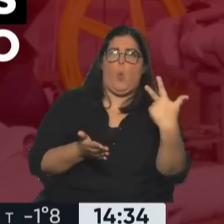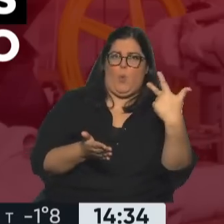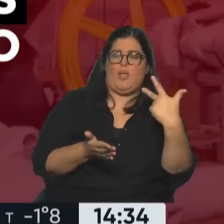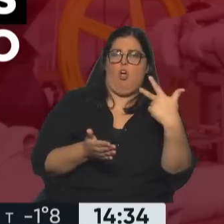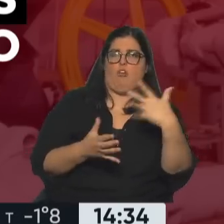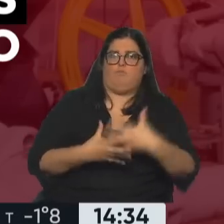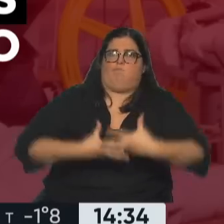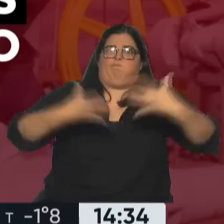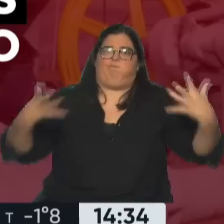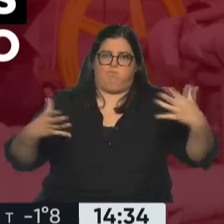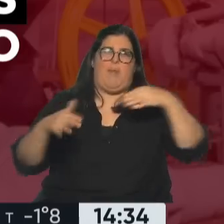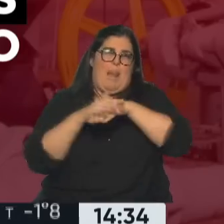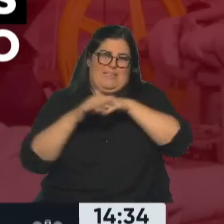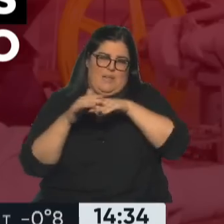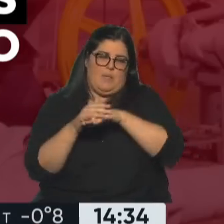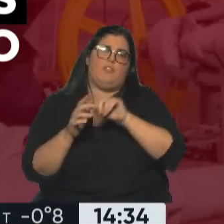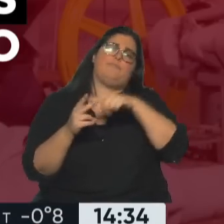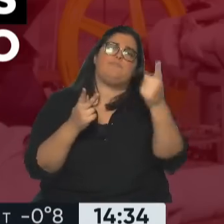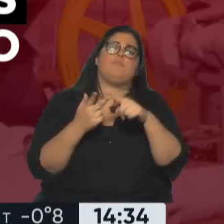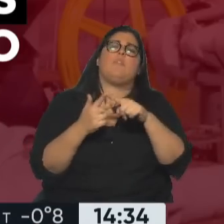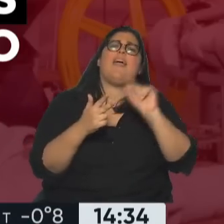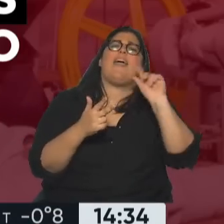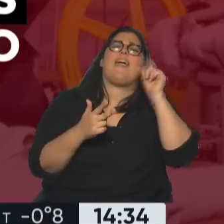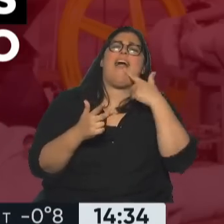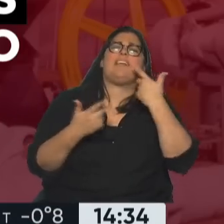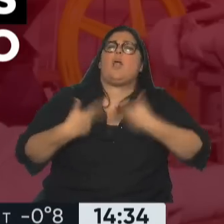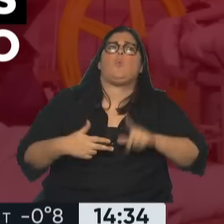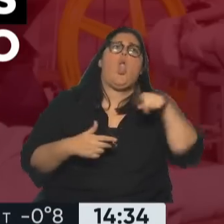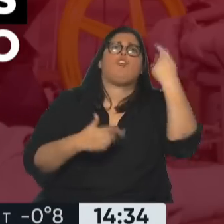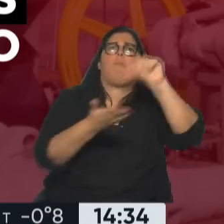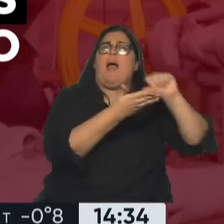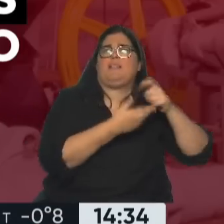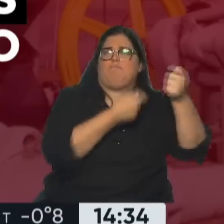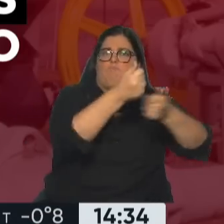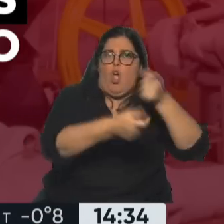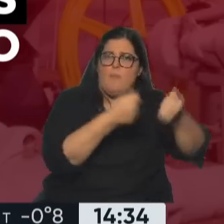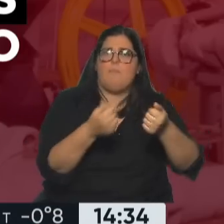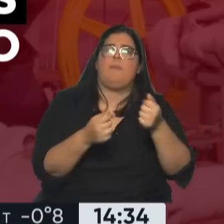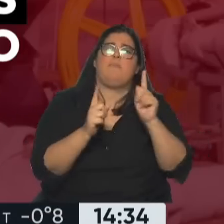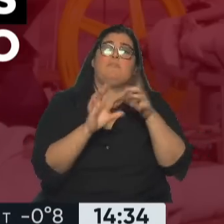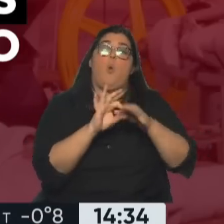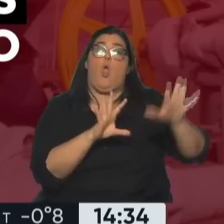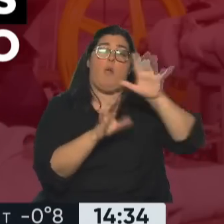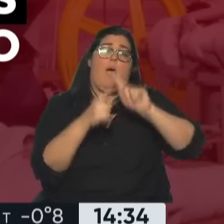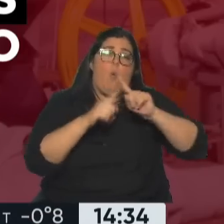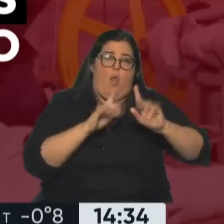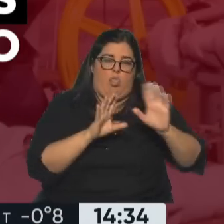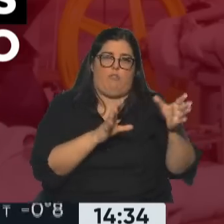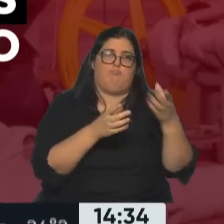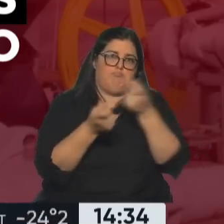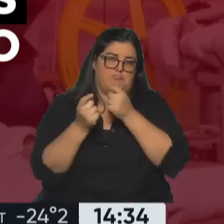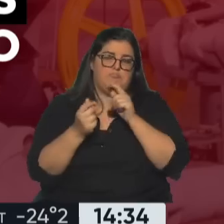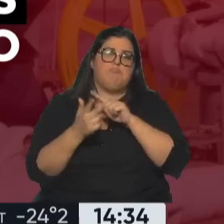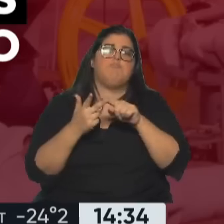de almacenamiento. Compra de gas natural adicional en mercados mundiales en coordinación con la Unión Europea.